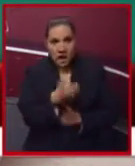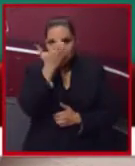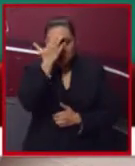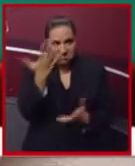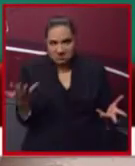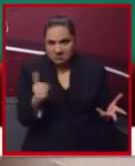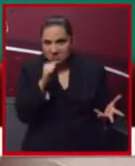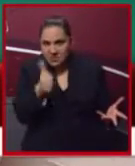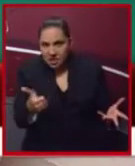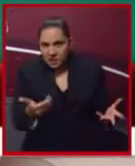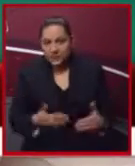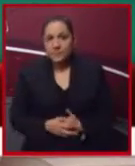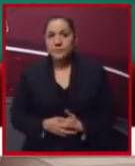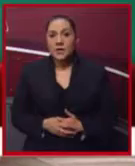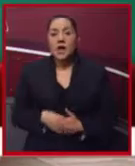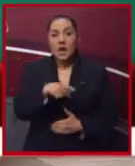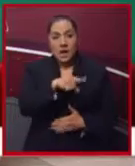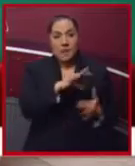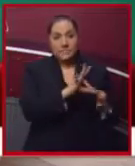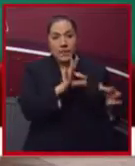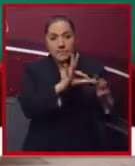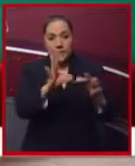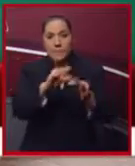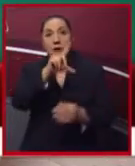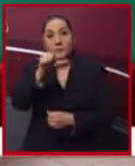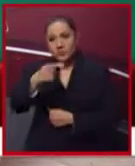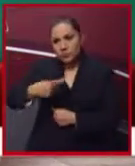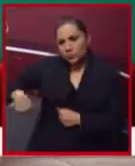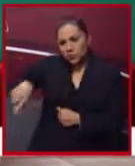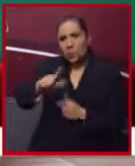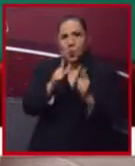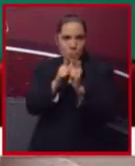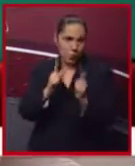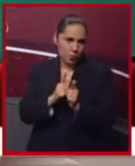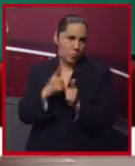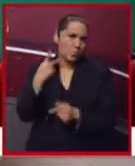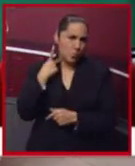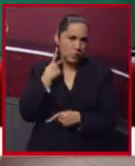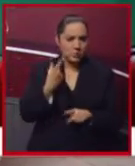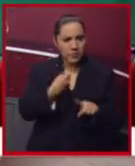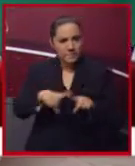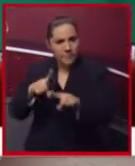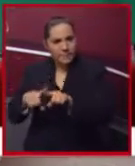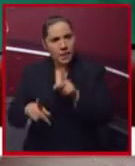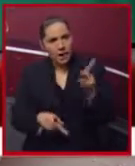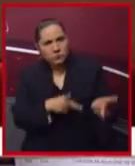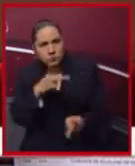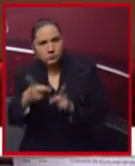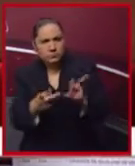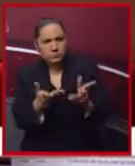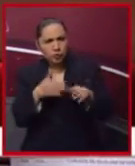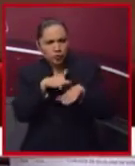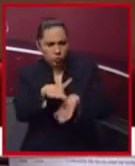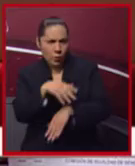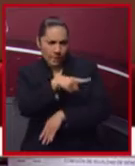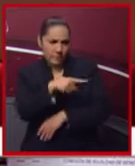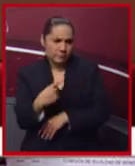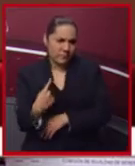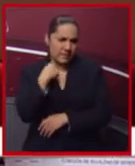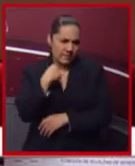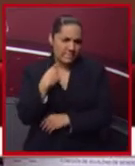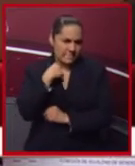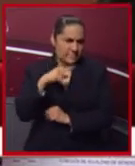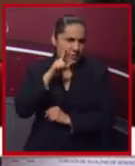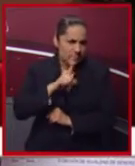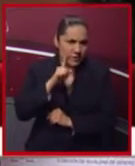los grupos parlamentarios fijaron postura en torno al feminicidio en la prisión preventiva. Este tema de la